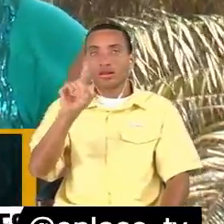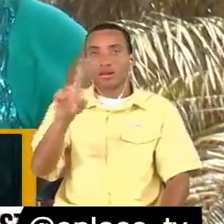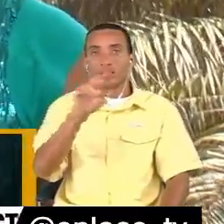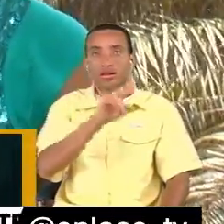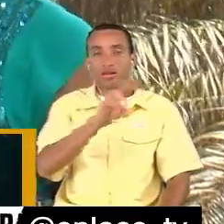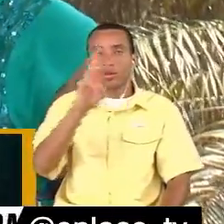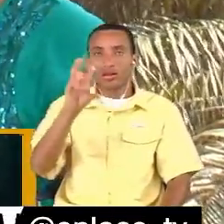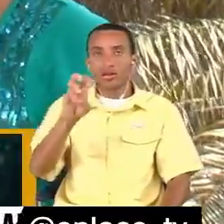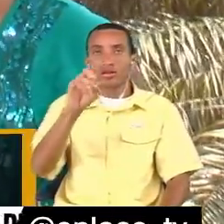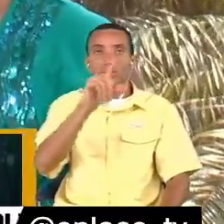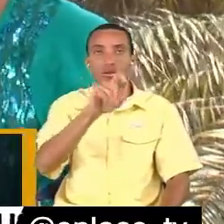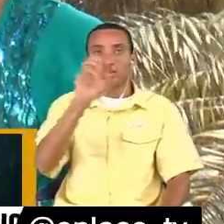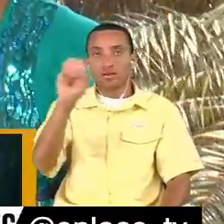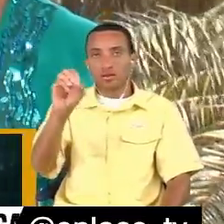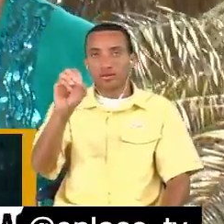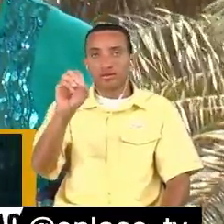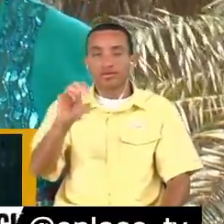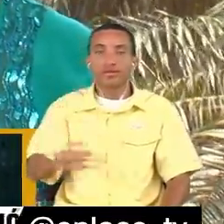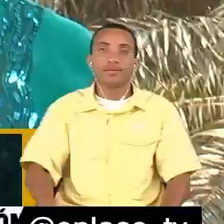322-201-0860.